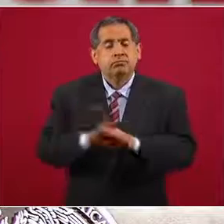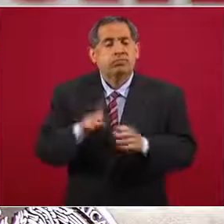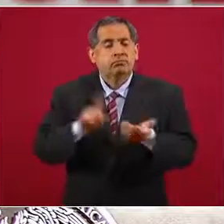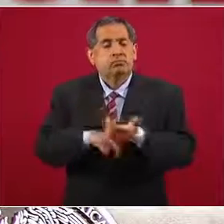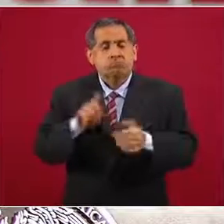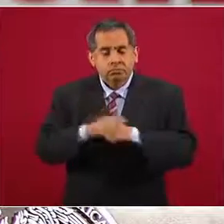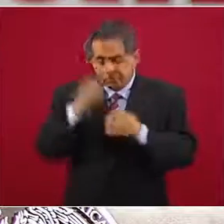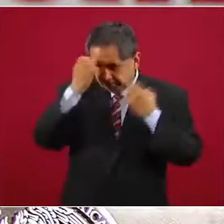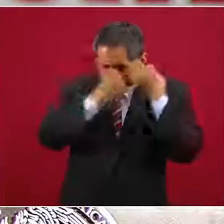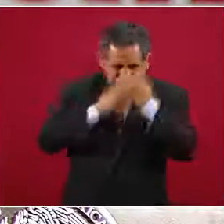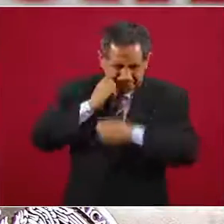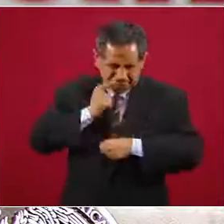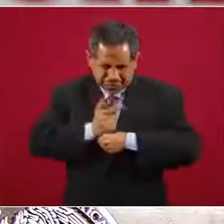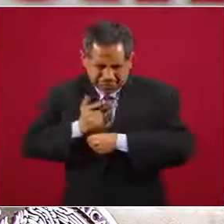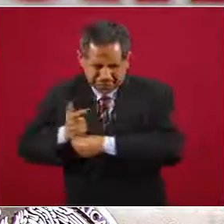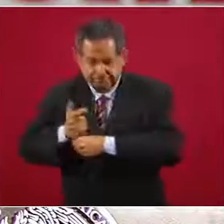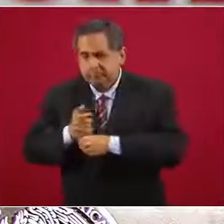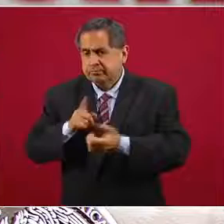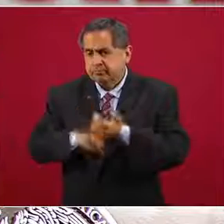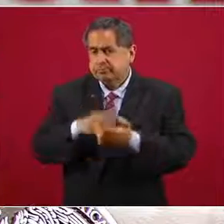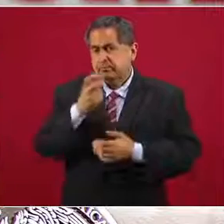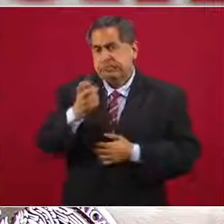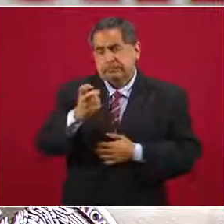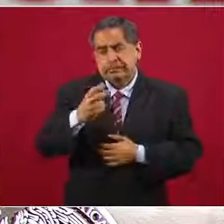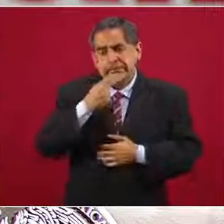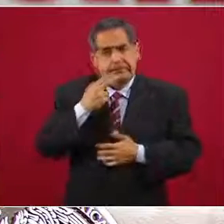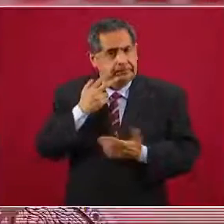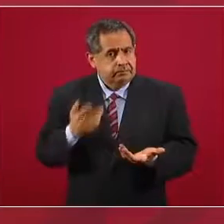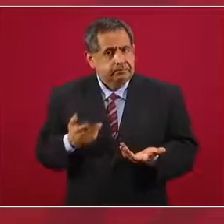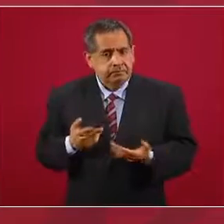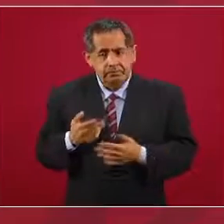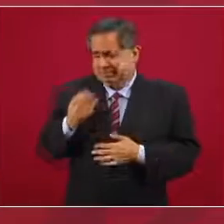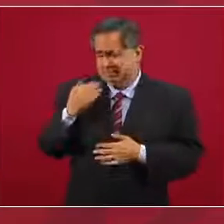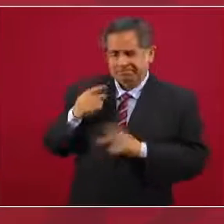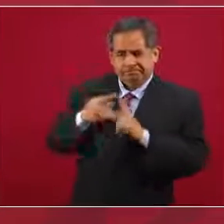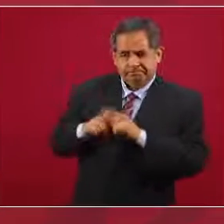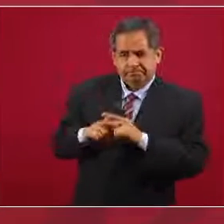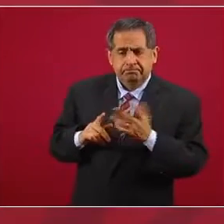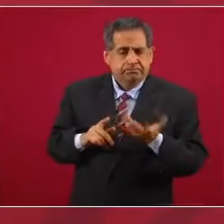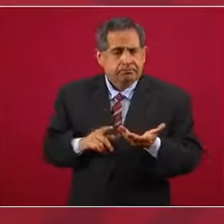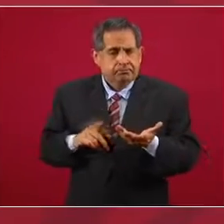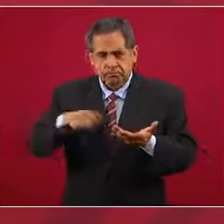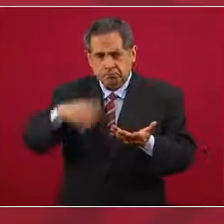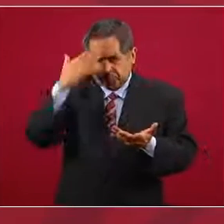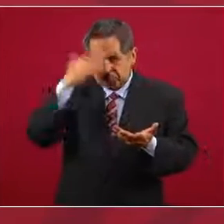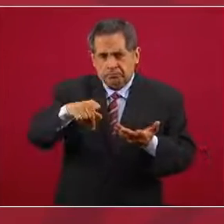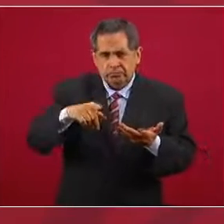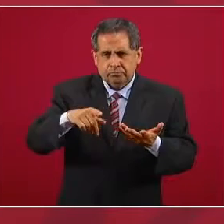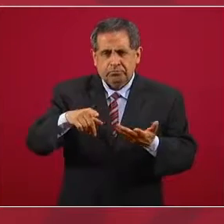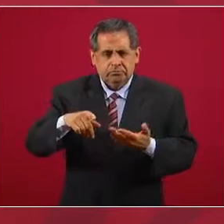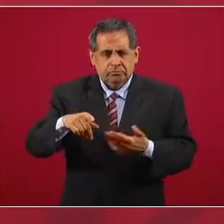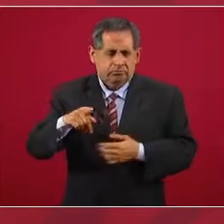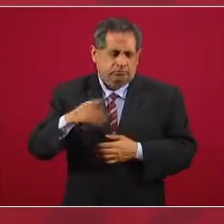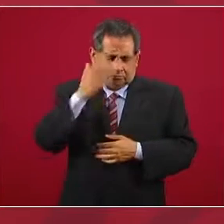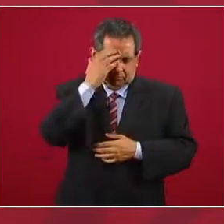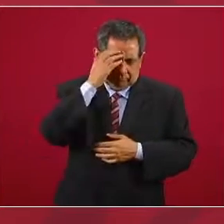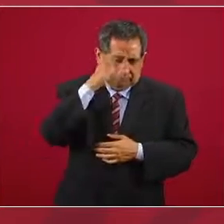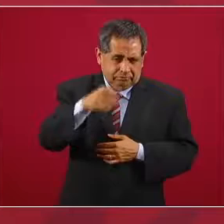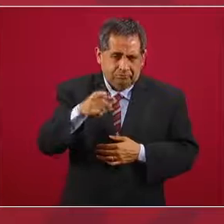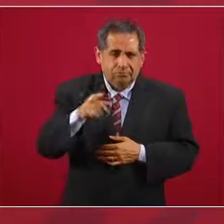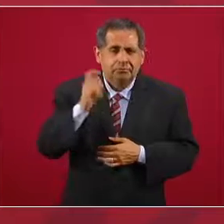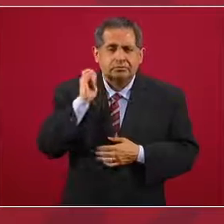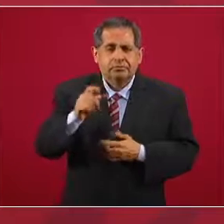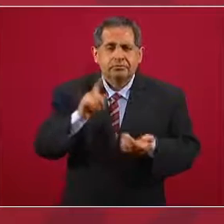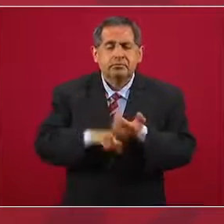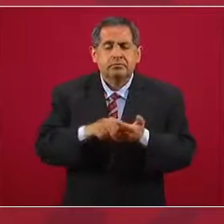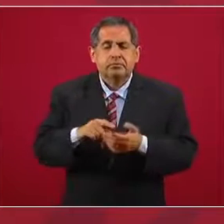indicación médico-científica de primera, y esto fue inicialmente, ustedes lo conocen, nadie lo puede negar, en el